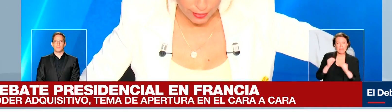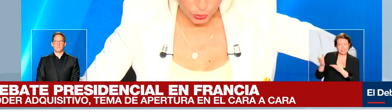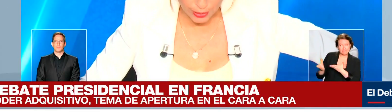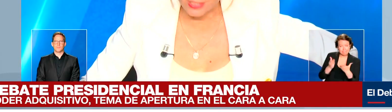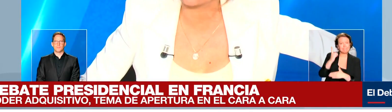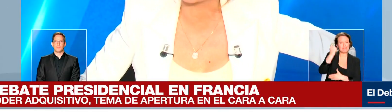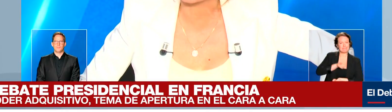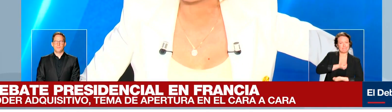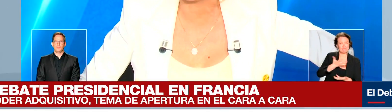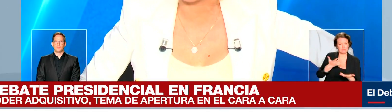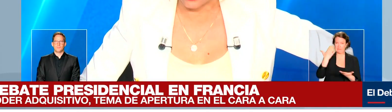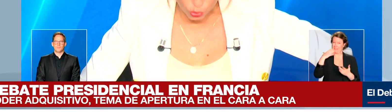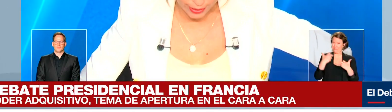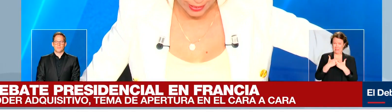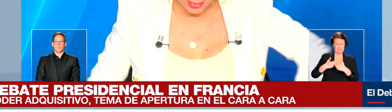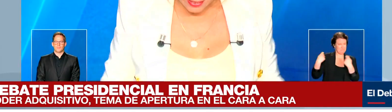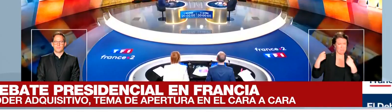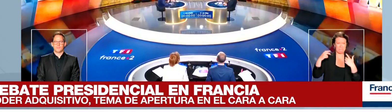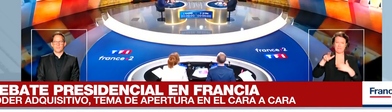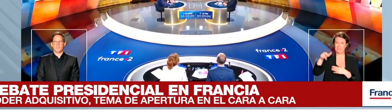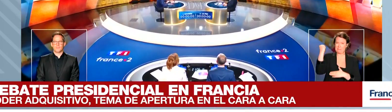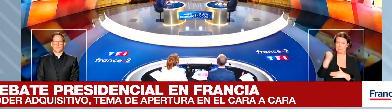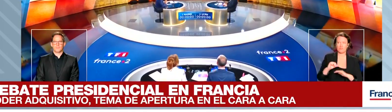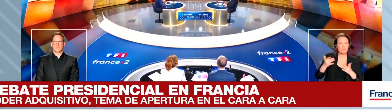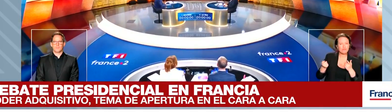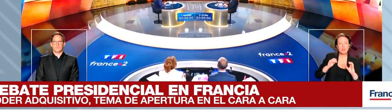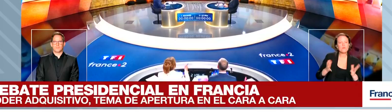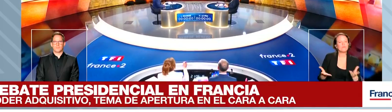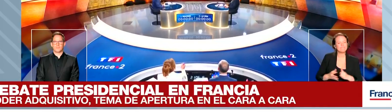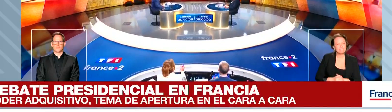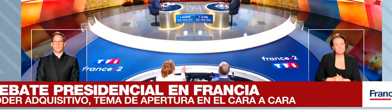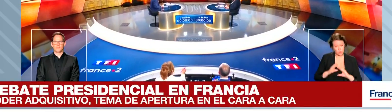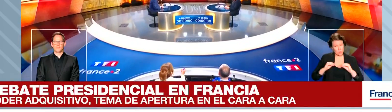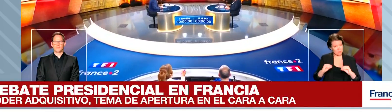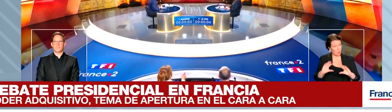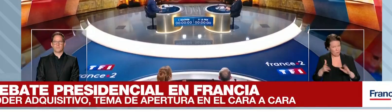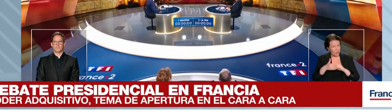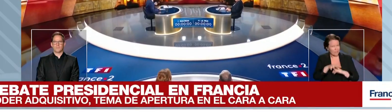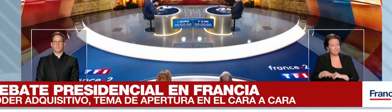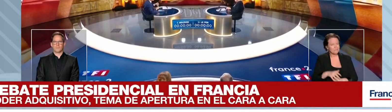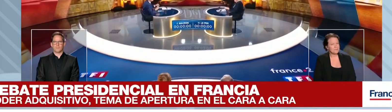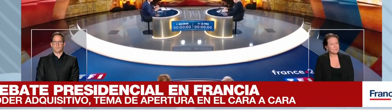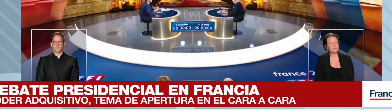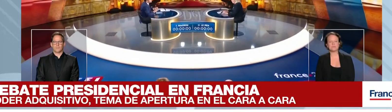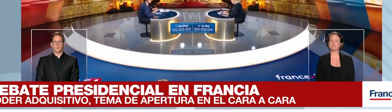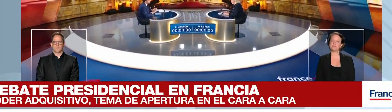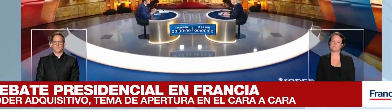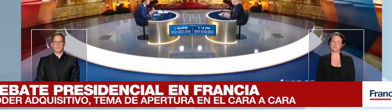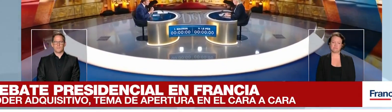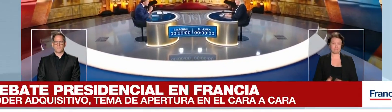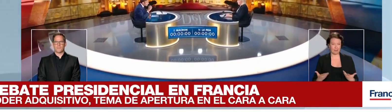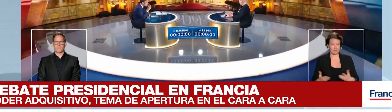calefacción. Marine Le Pen, usted tiene la palabra primero. Con esta inflación que puede instalarse por mucho tiempo, ¿qué haría usted para ayudar a